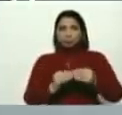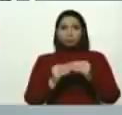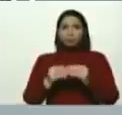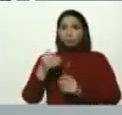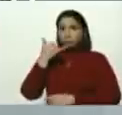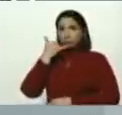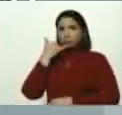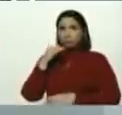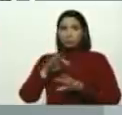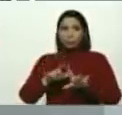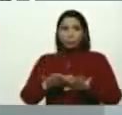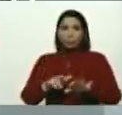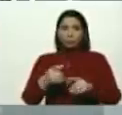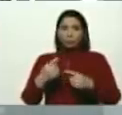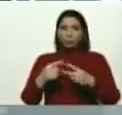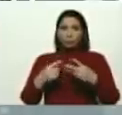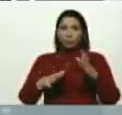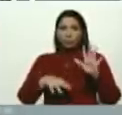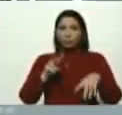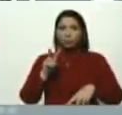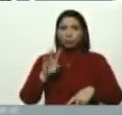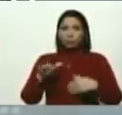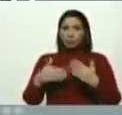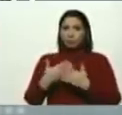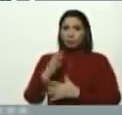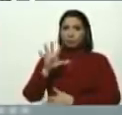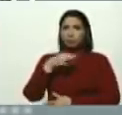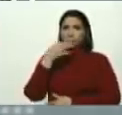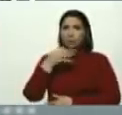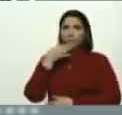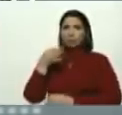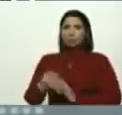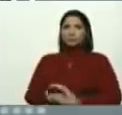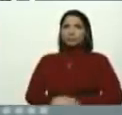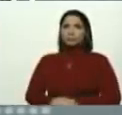celulares, computadoras, etcétera, de 12 del mediodía a 5 de la tarde.